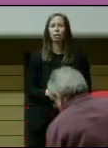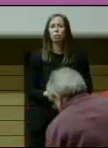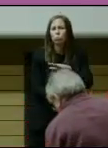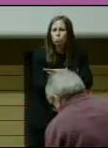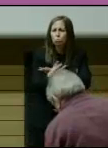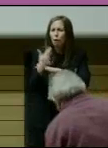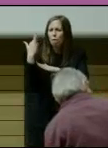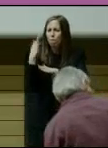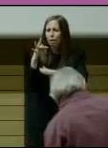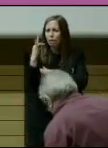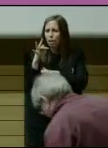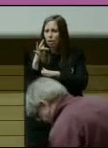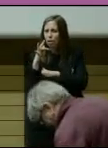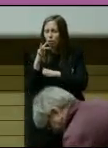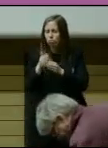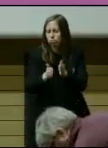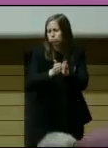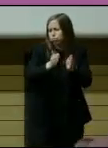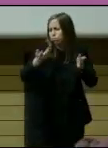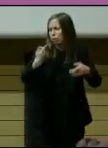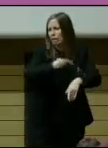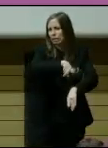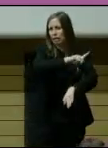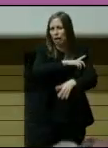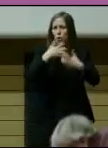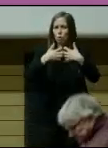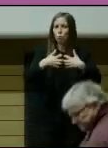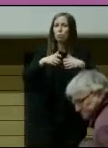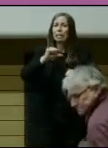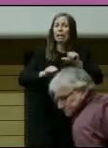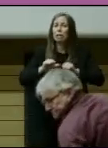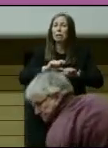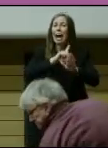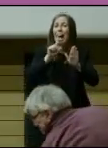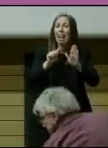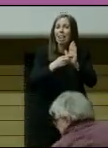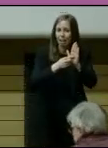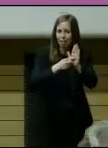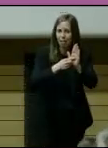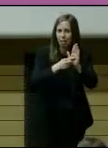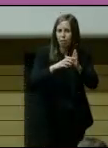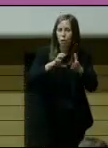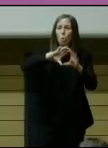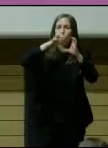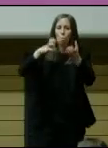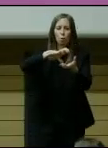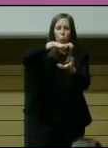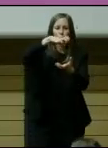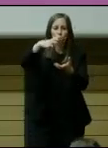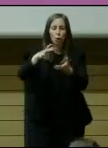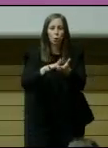producía fentanilo al por mayor, su industria química legal, que vendía sin remilgos por todo el mundo. Cuando